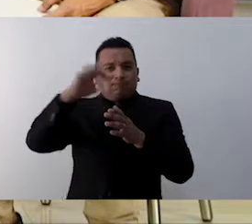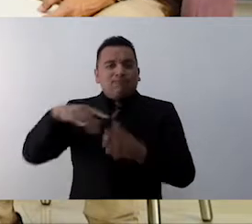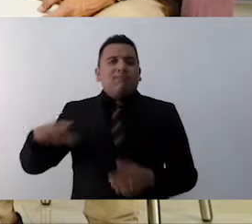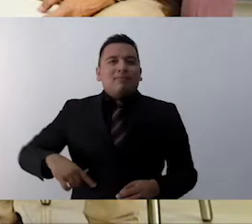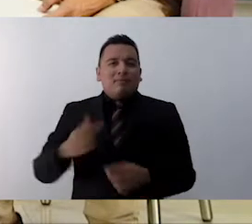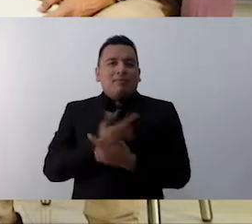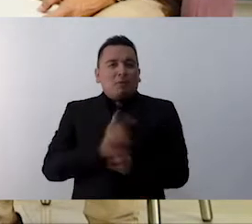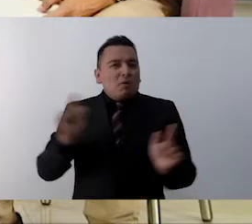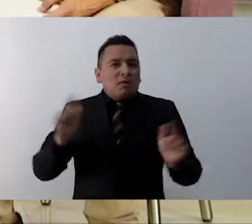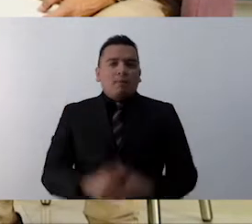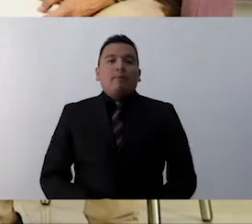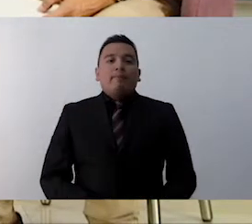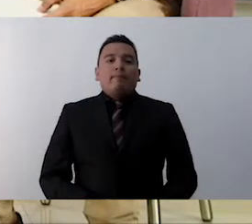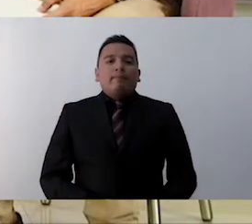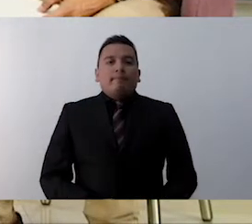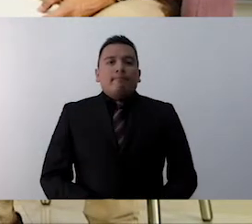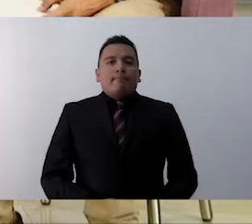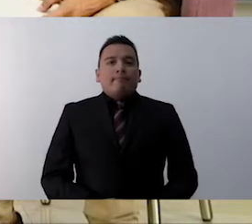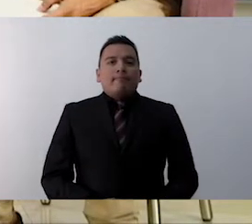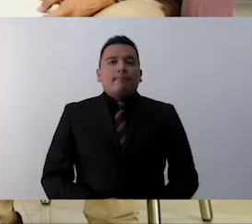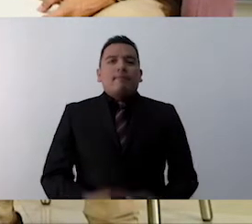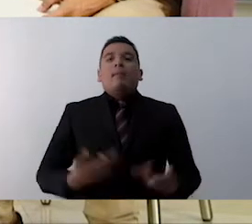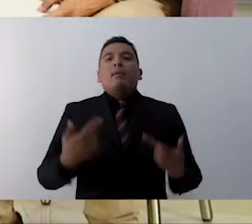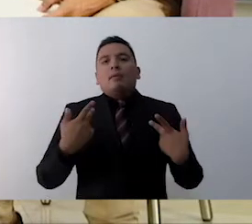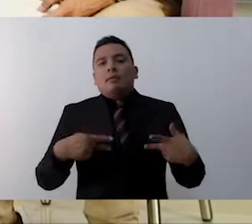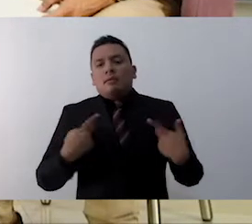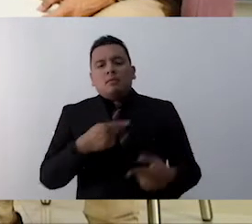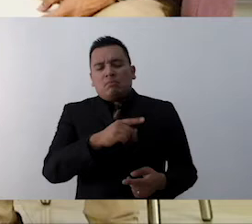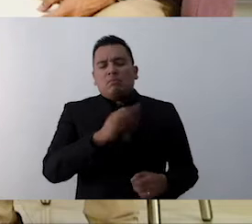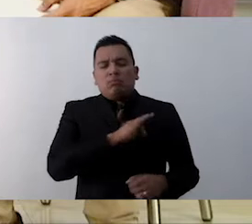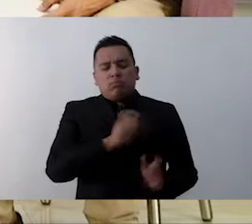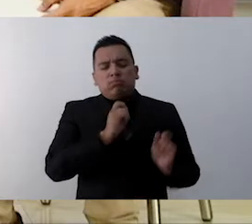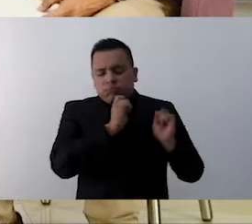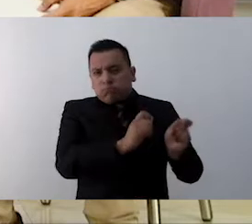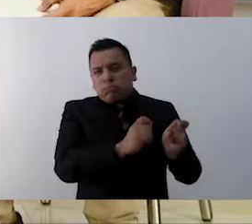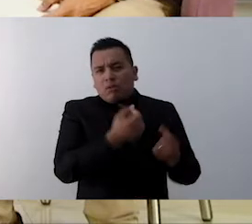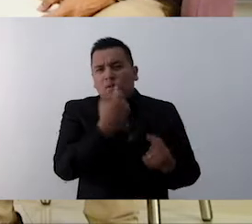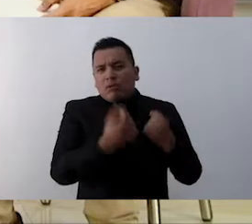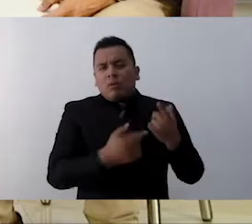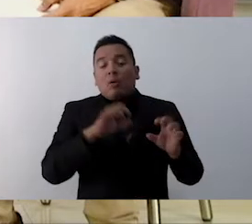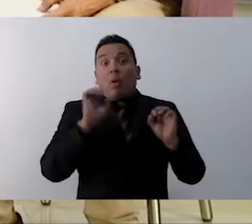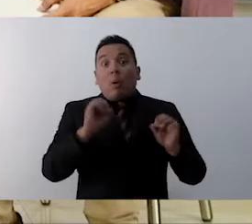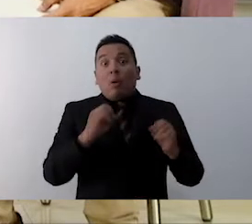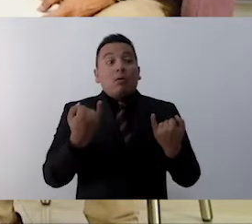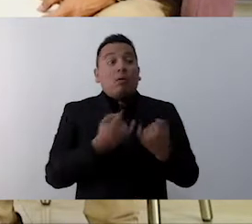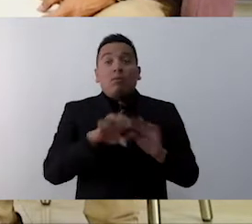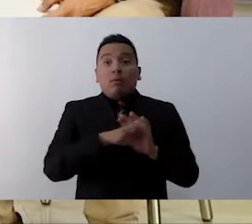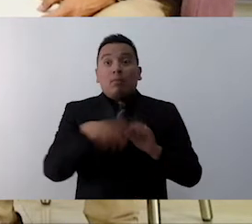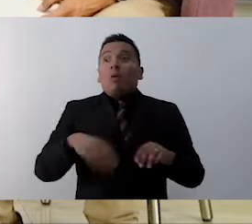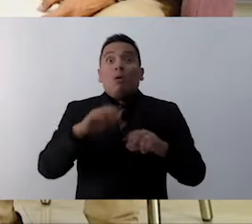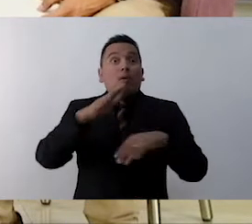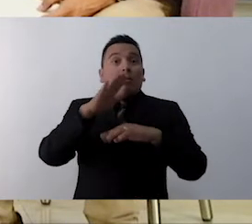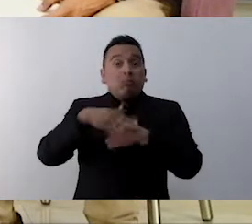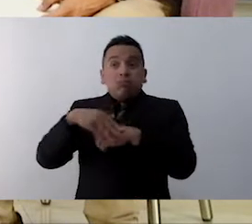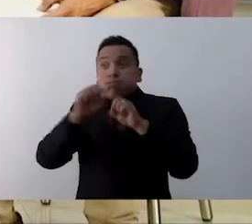en las elecciones, ¿no? Tanto como funcionarias y funcionarios públicos, como en promotores